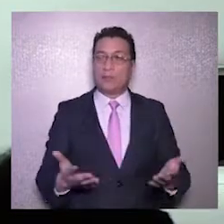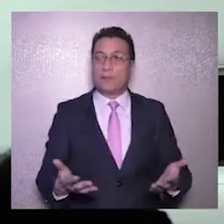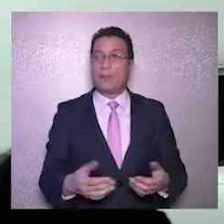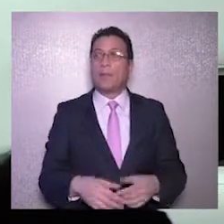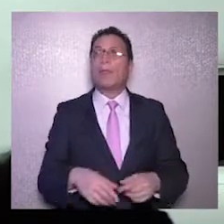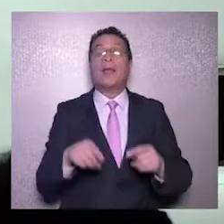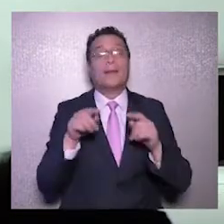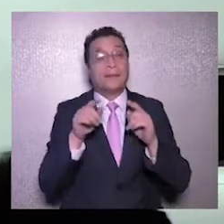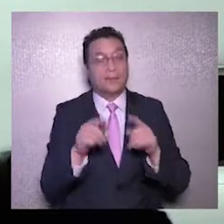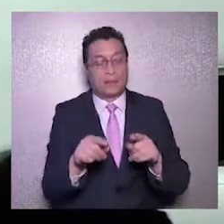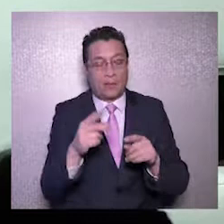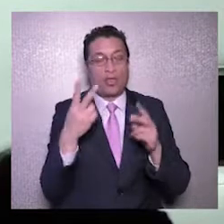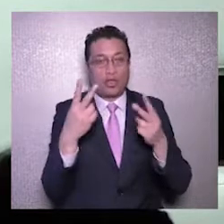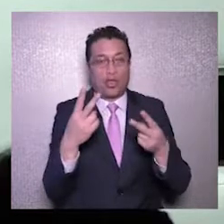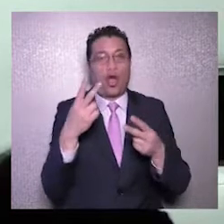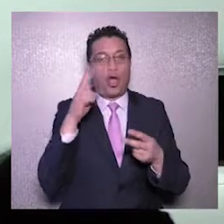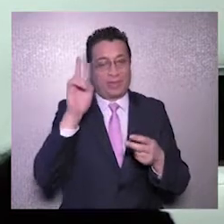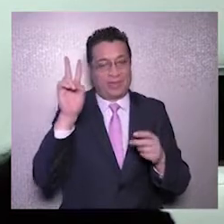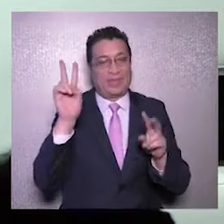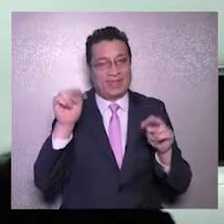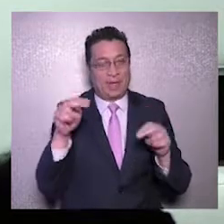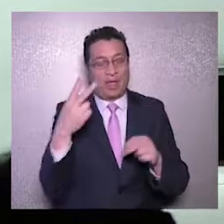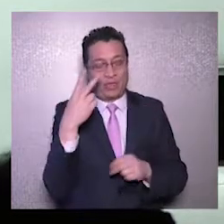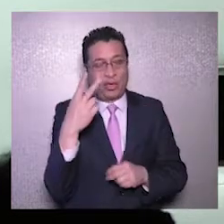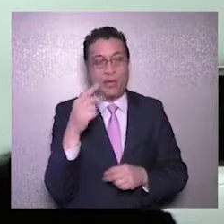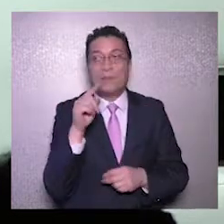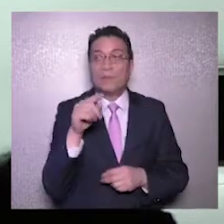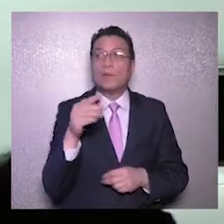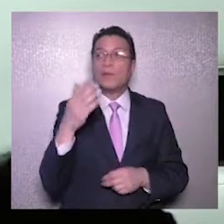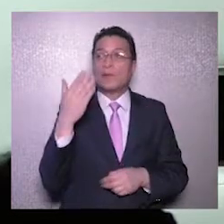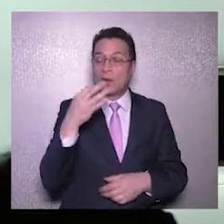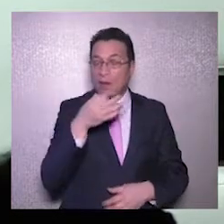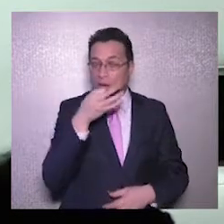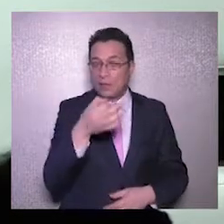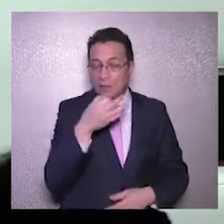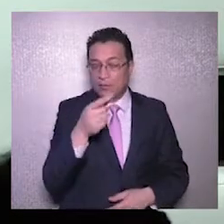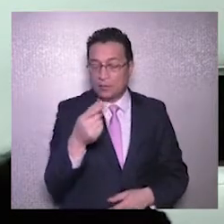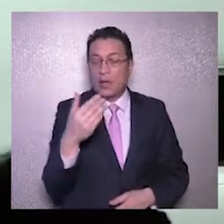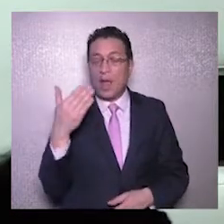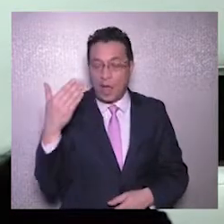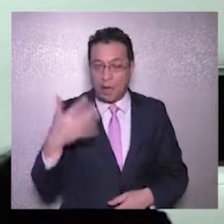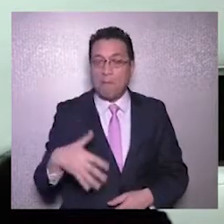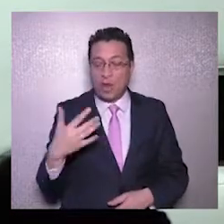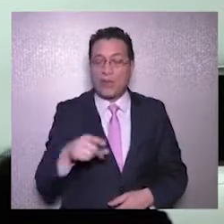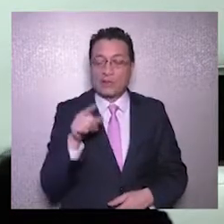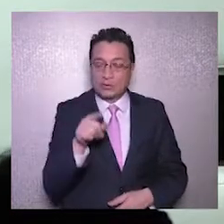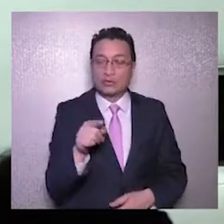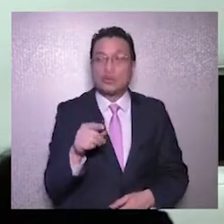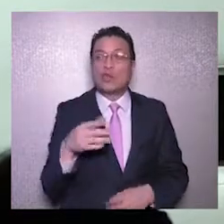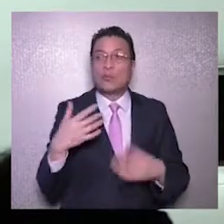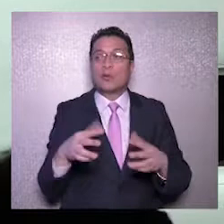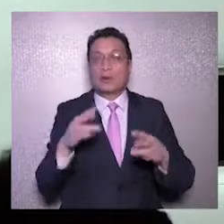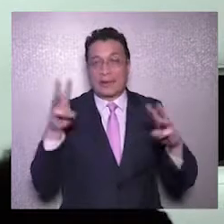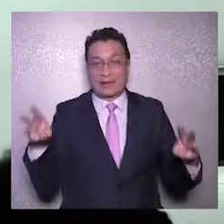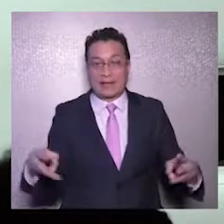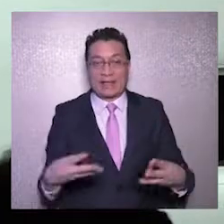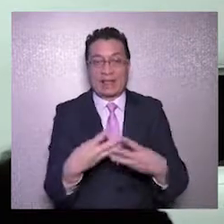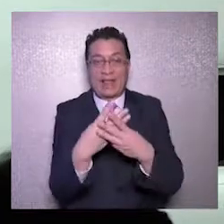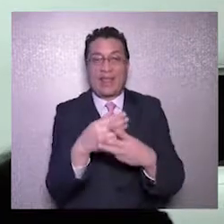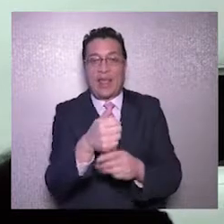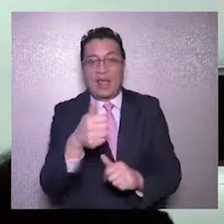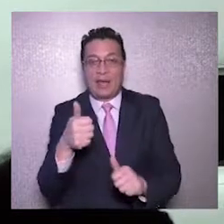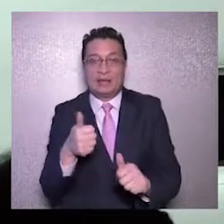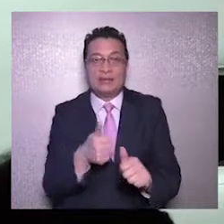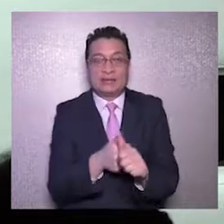Así que ahí hay dos temas. Luis Castillo hablaba de la importancia, y eso es vital, de la red asistencial.